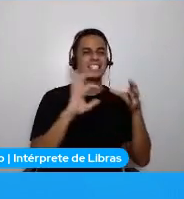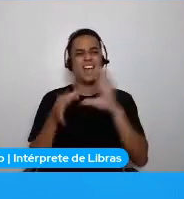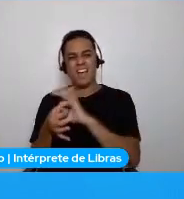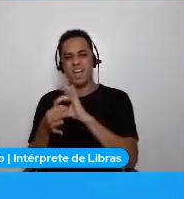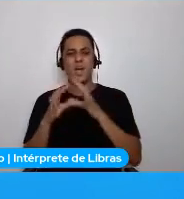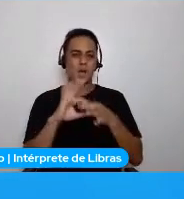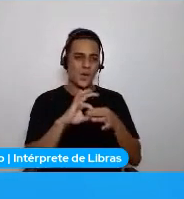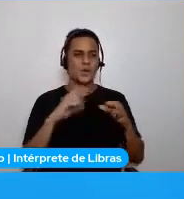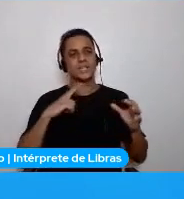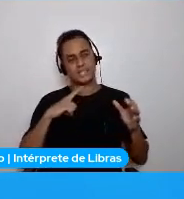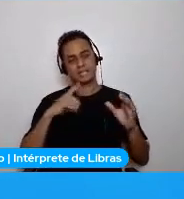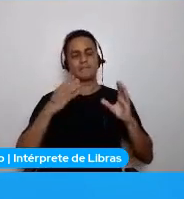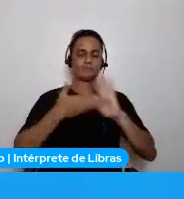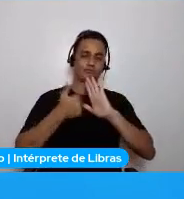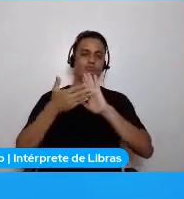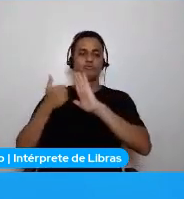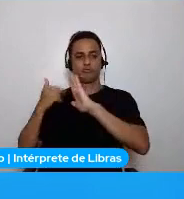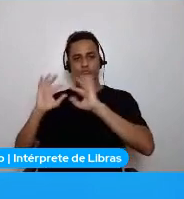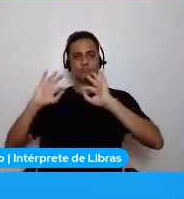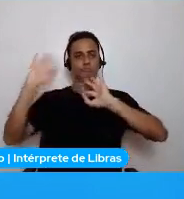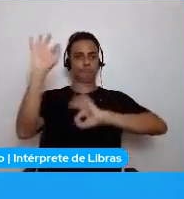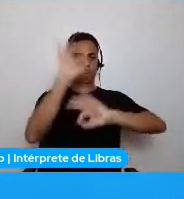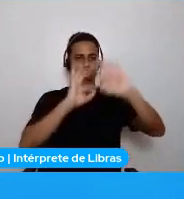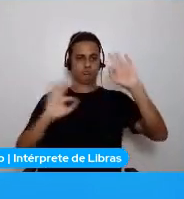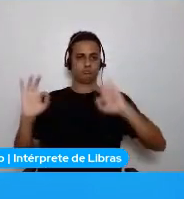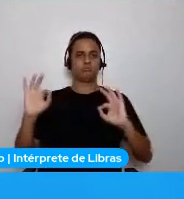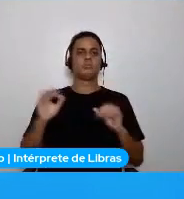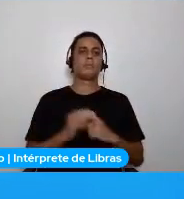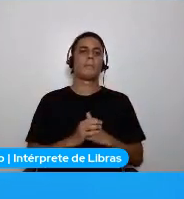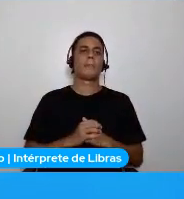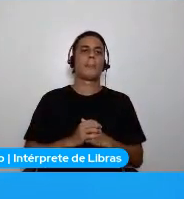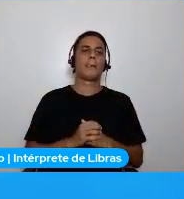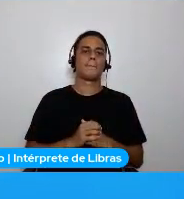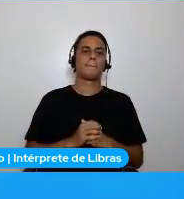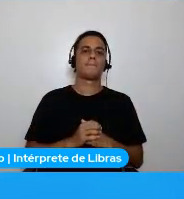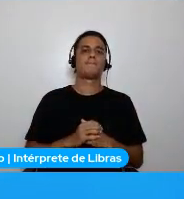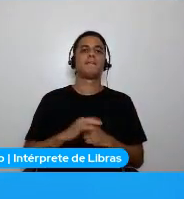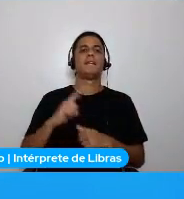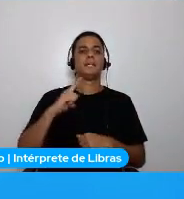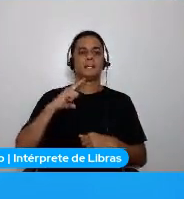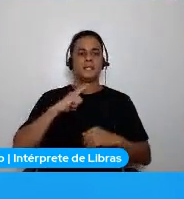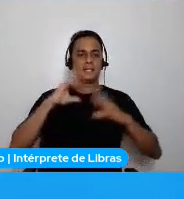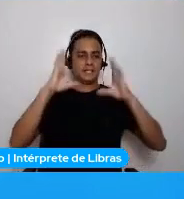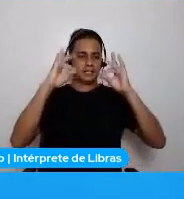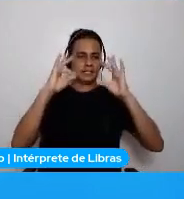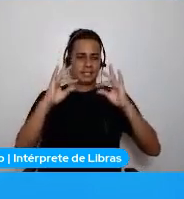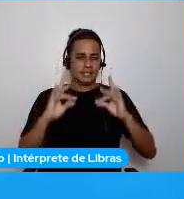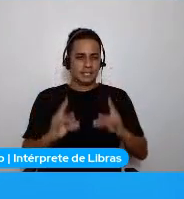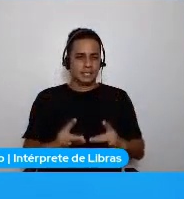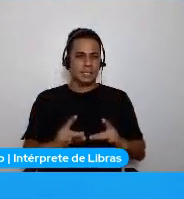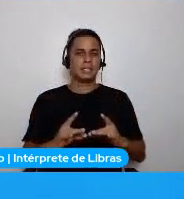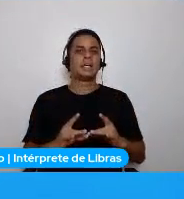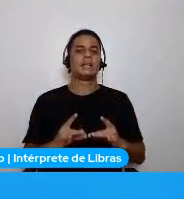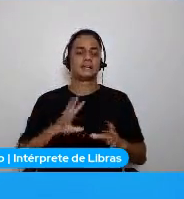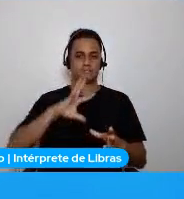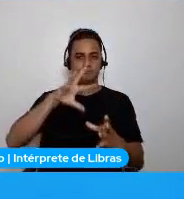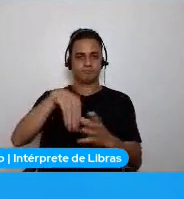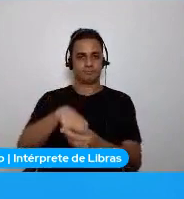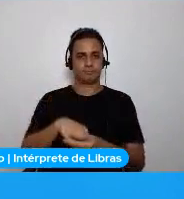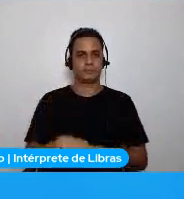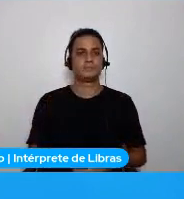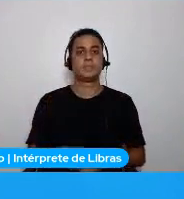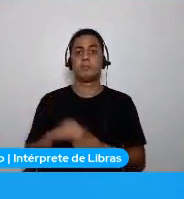palabras, tenemos que tokenizar, ahí tenemos que hacer algunas cosas que está detallado en el cuaderno.